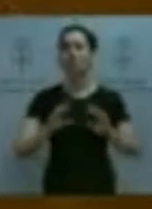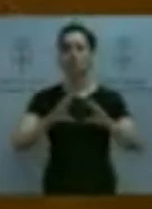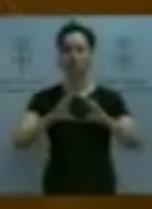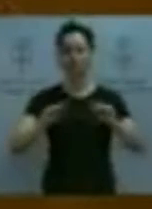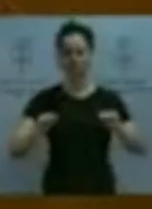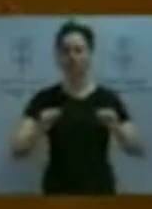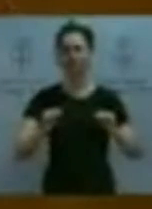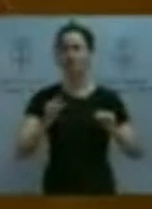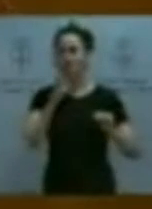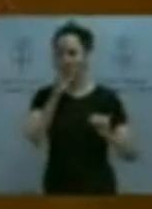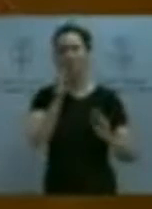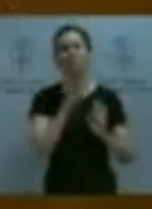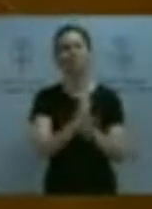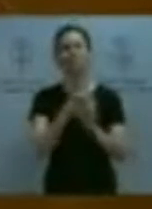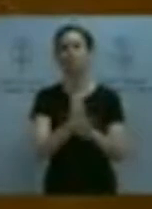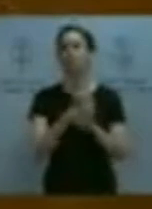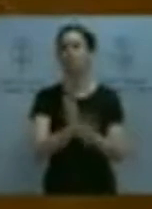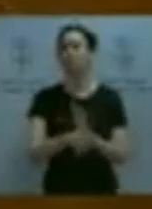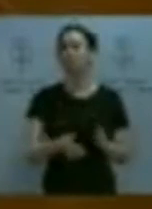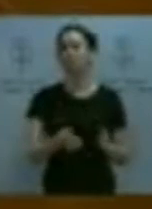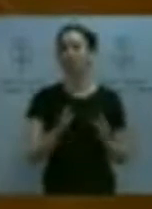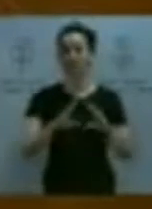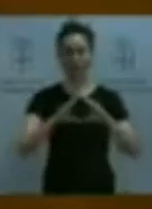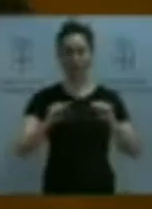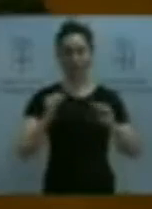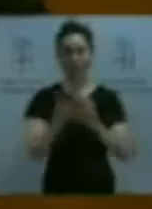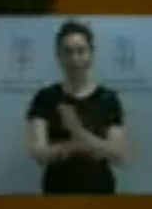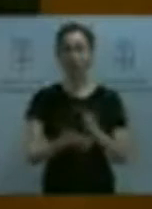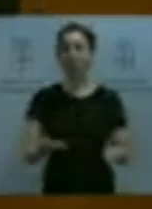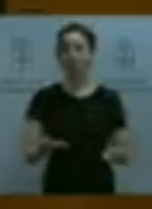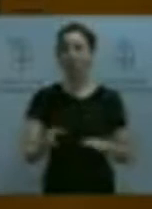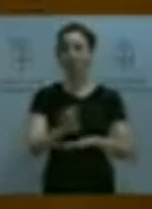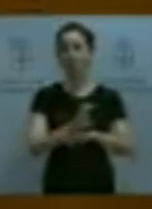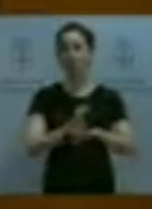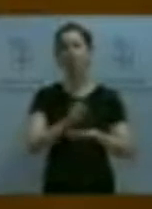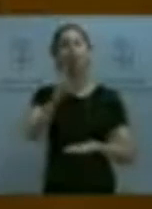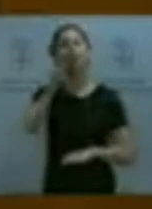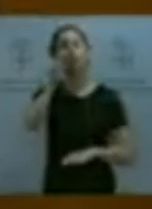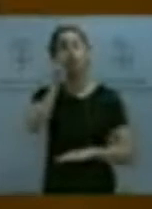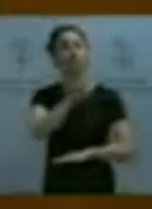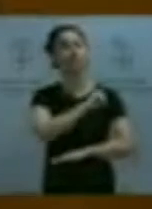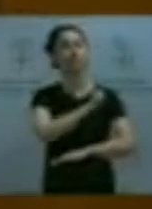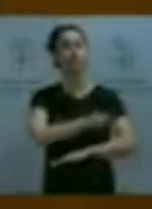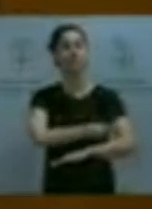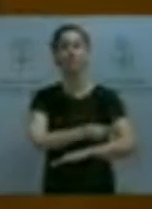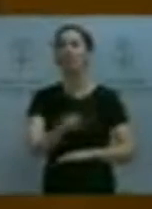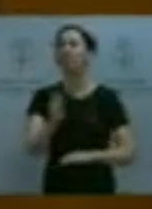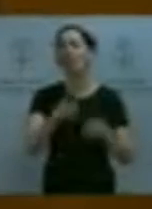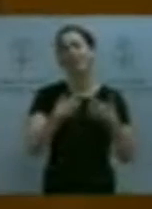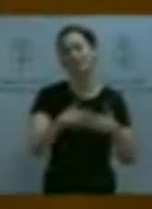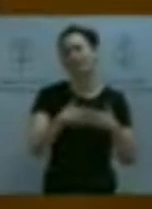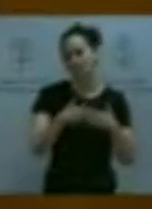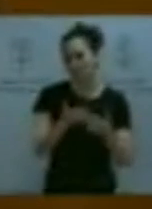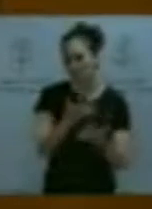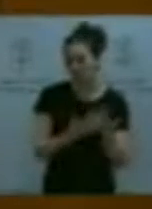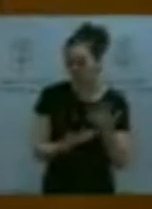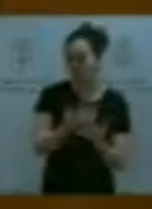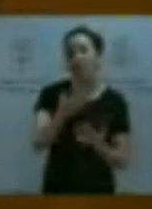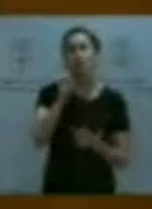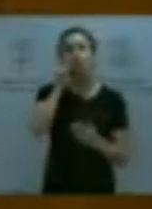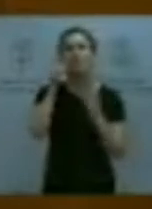ejemplo. Es un consejero de turismo y deporte, no de industria, turismo, de turismo, claro. Dice que el